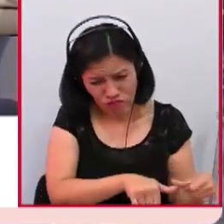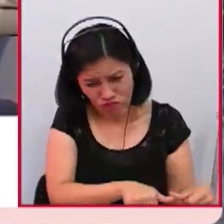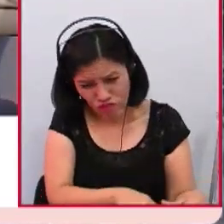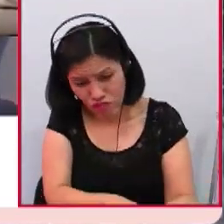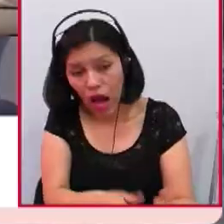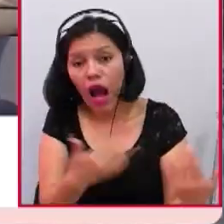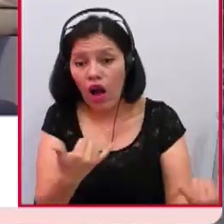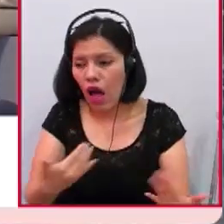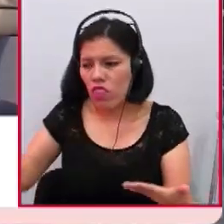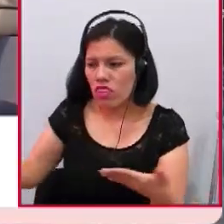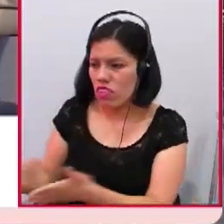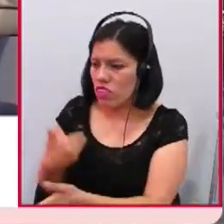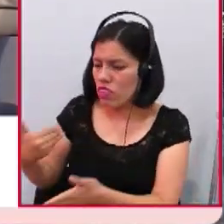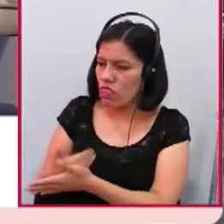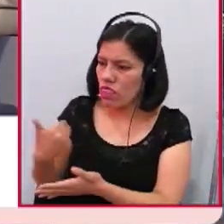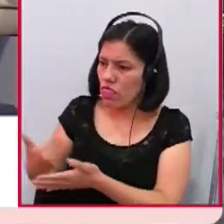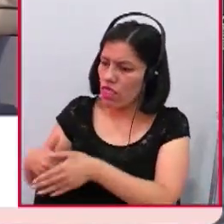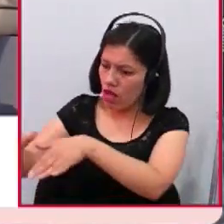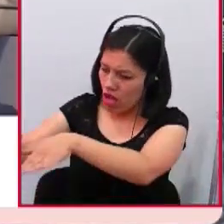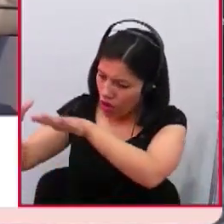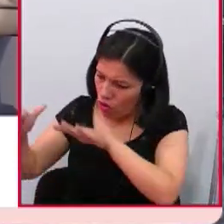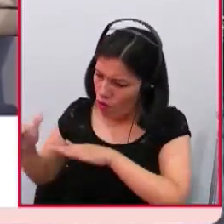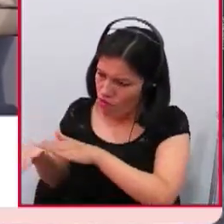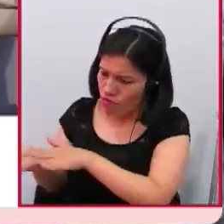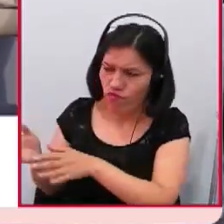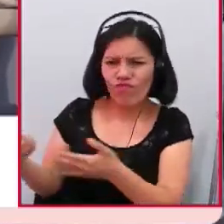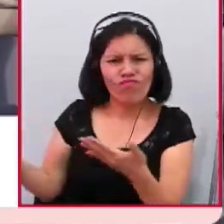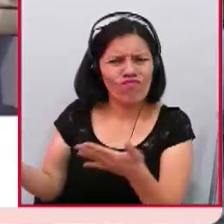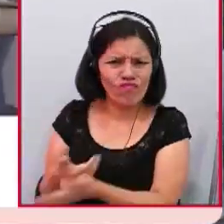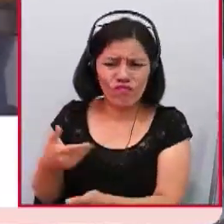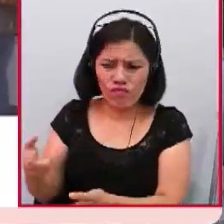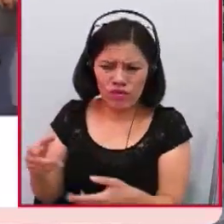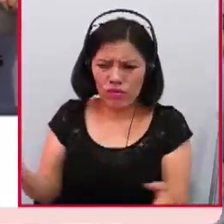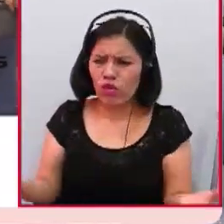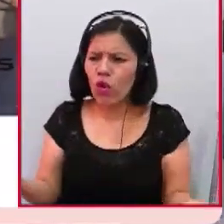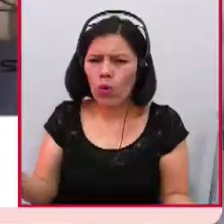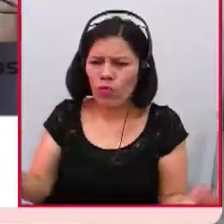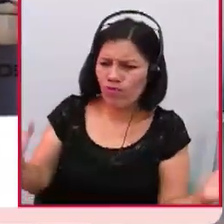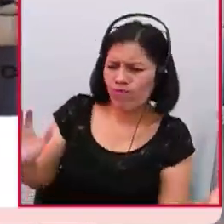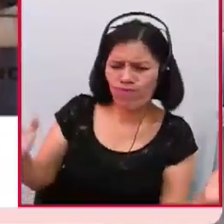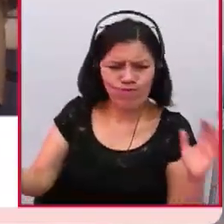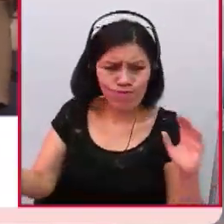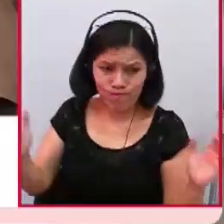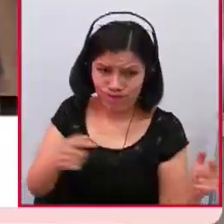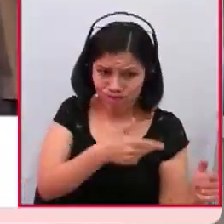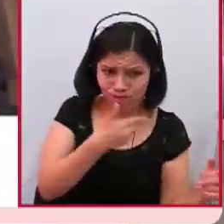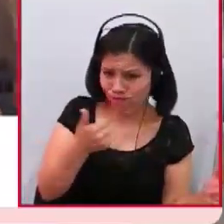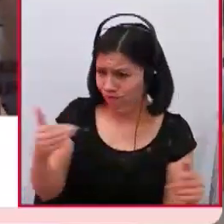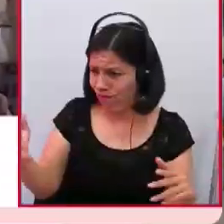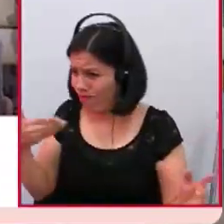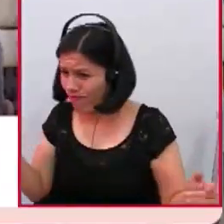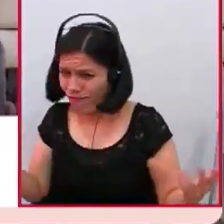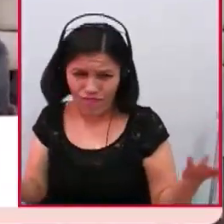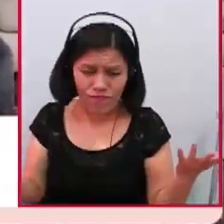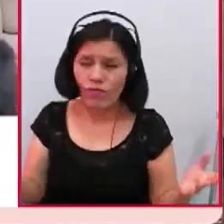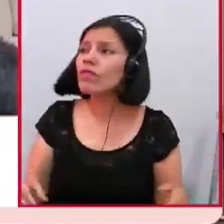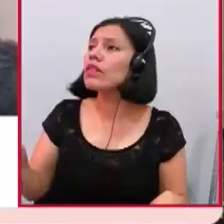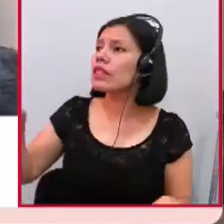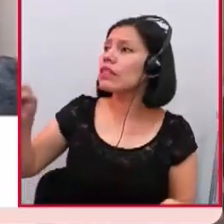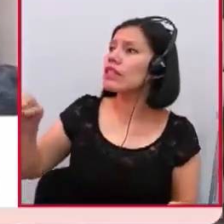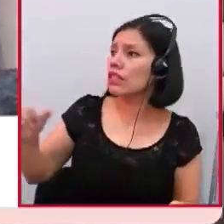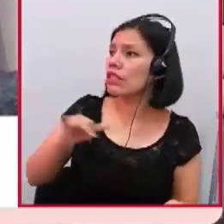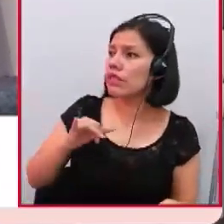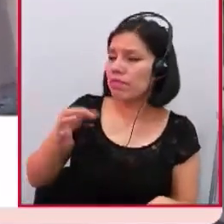los convertidores Peirce-Smith. Ok. Sí. Para comentarles, ¿no? Sí, es cierto. Yo